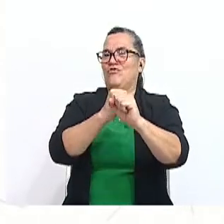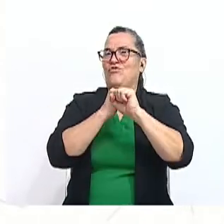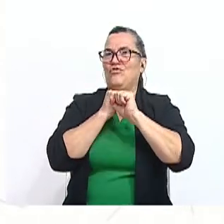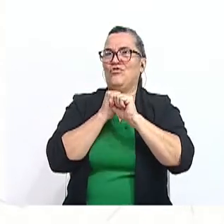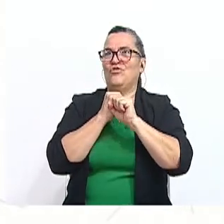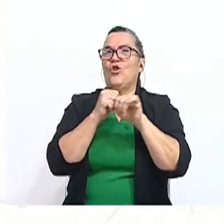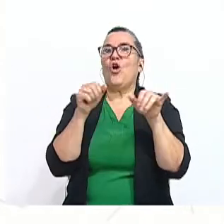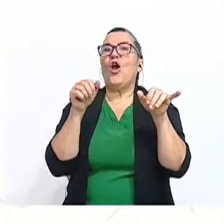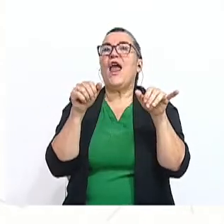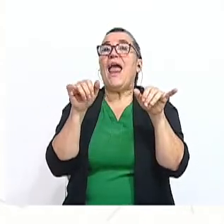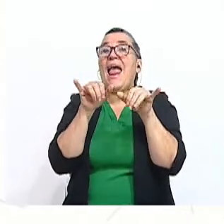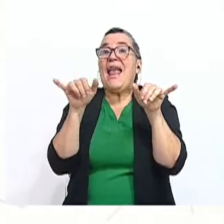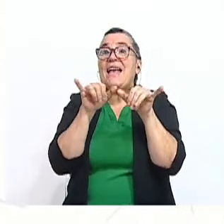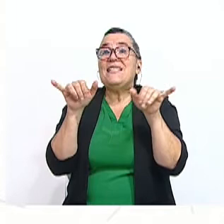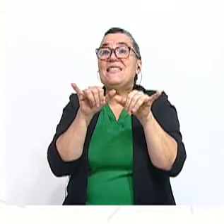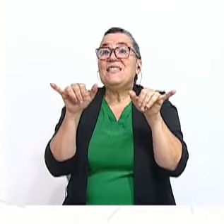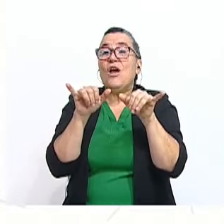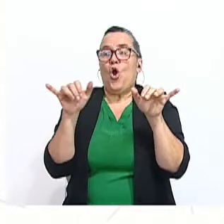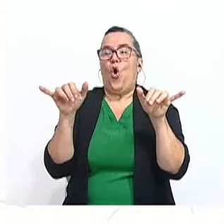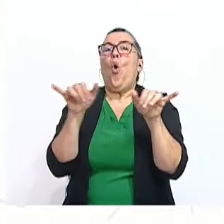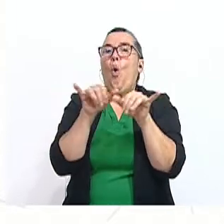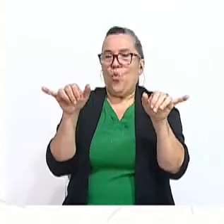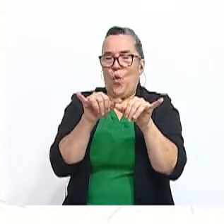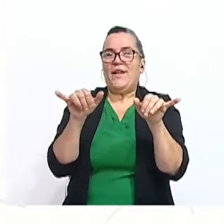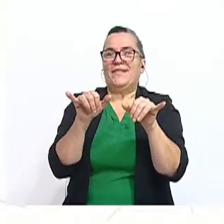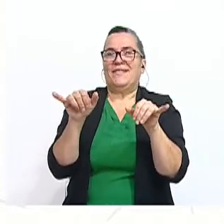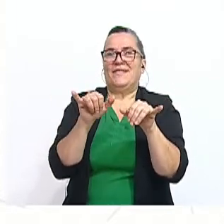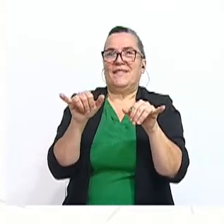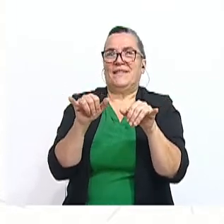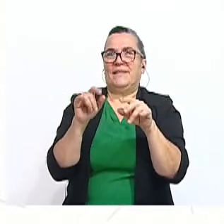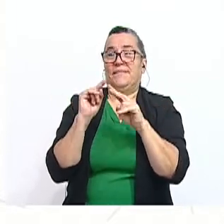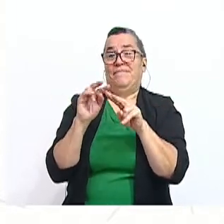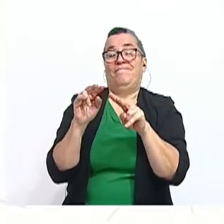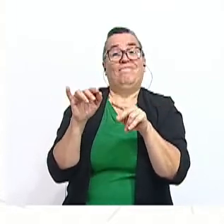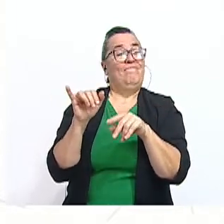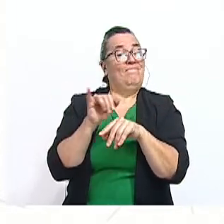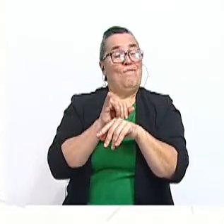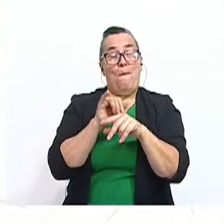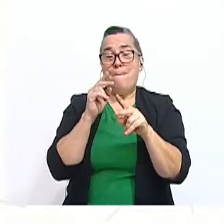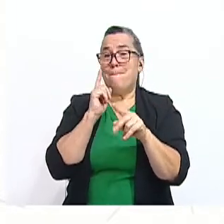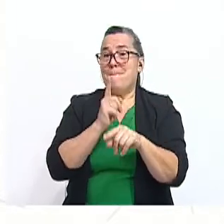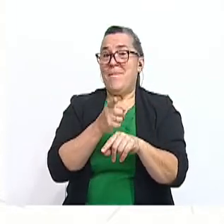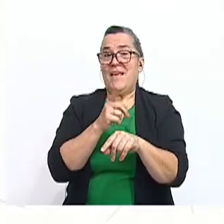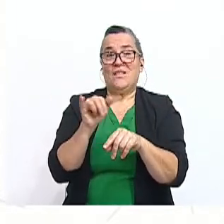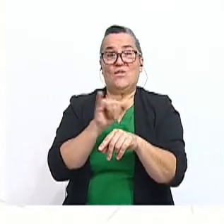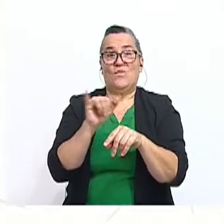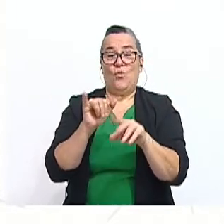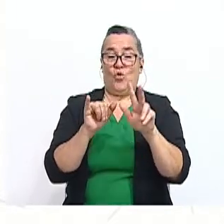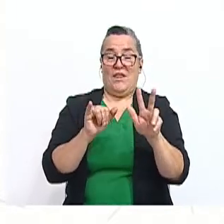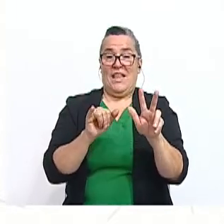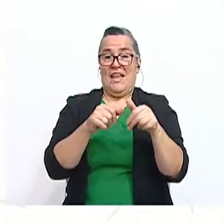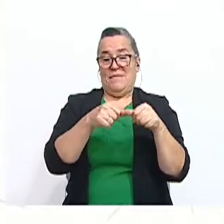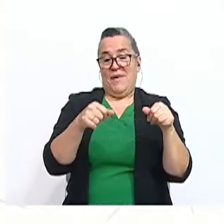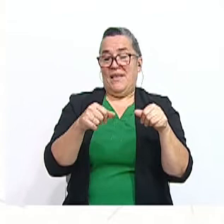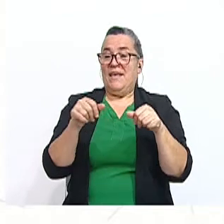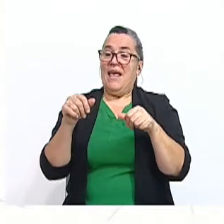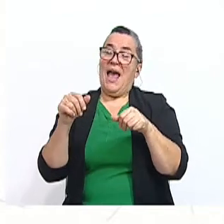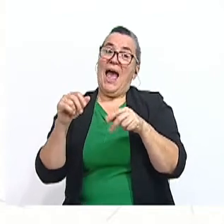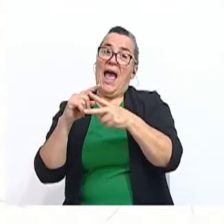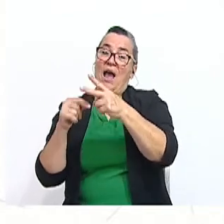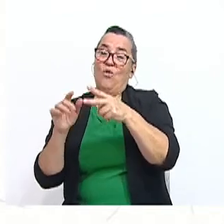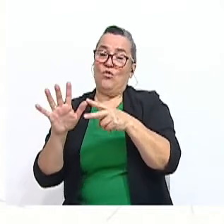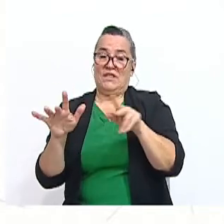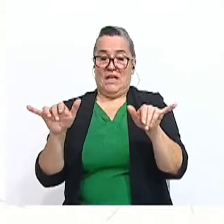ángulos son, en este caso, congruentes. Exactamente lo mismo con la medida del ángulo 3 es igual a la medida del ángulo